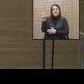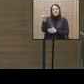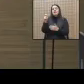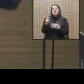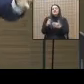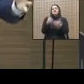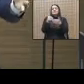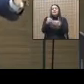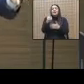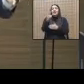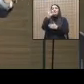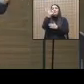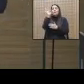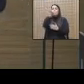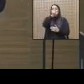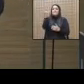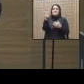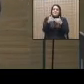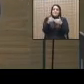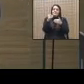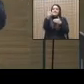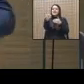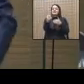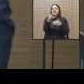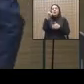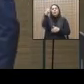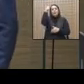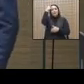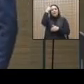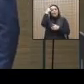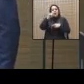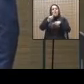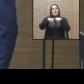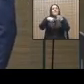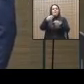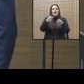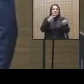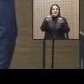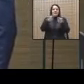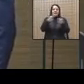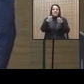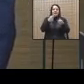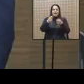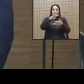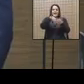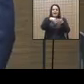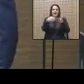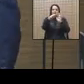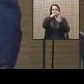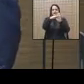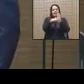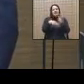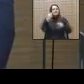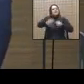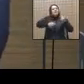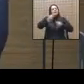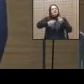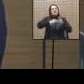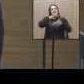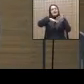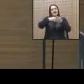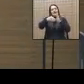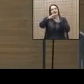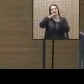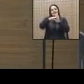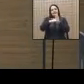de 9 meses en el que el gobierno va a manejar la agenda. ¿Y qué va a hacer la agenda en